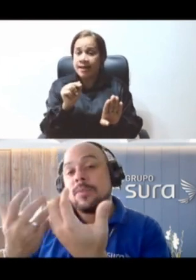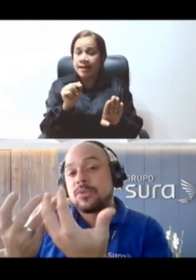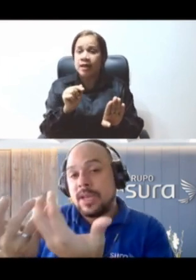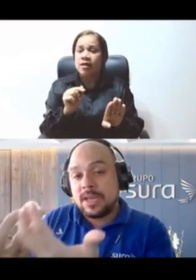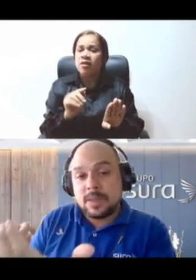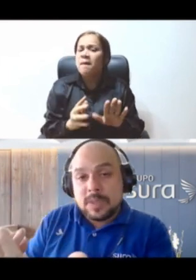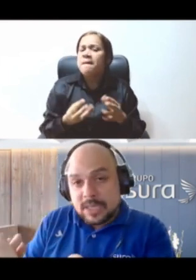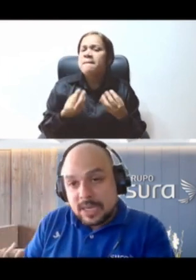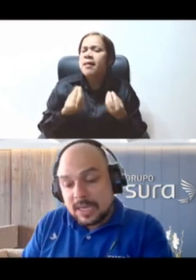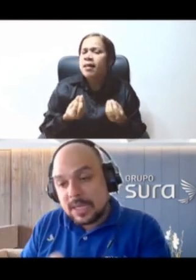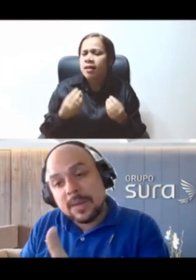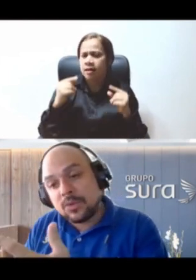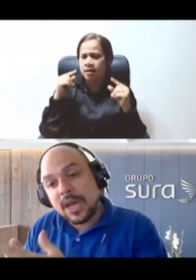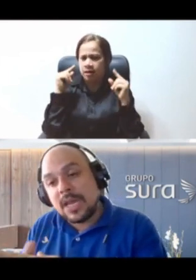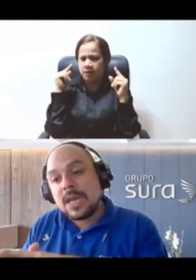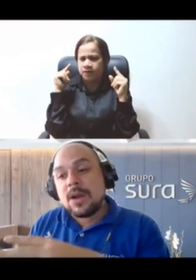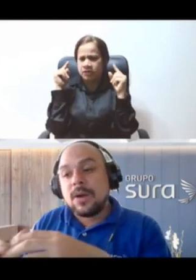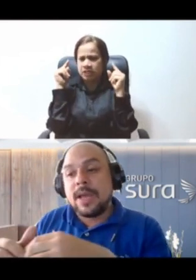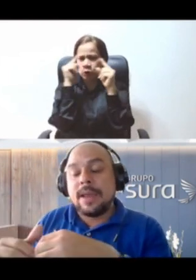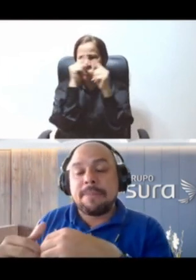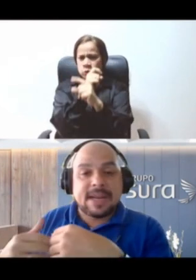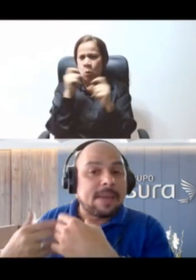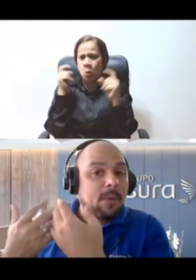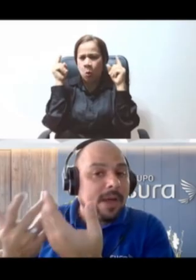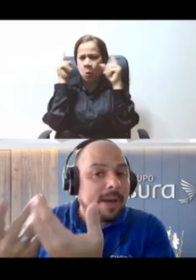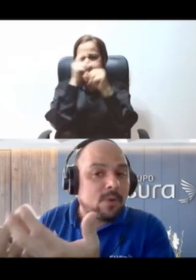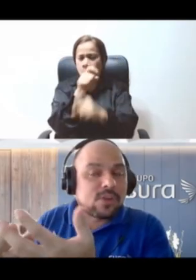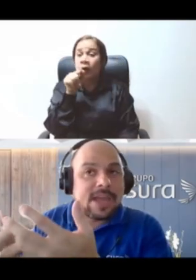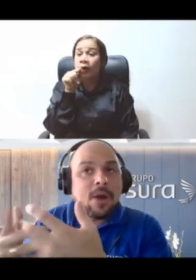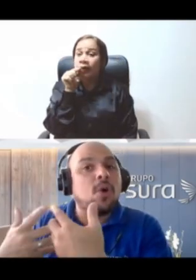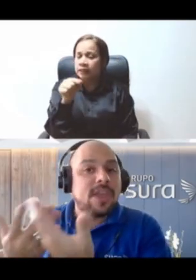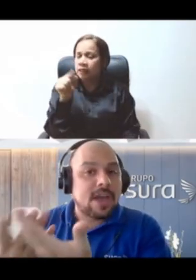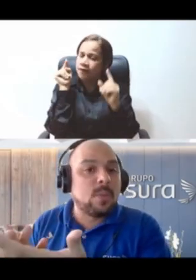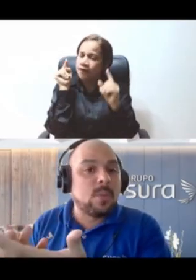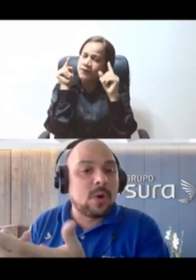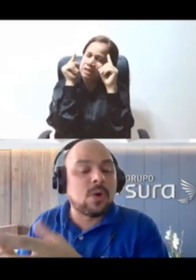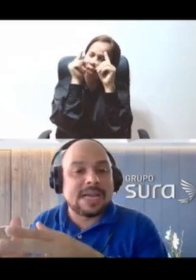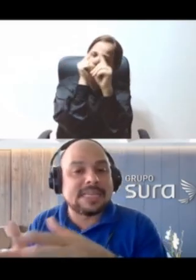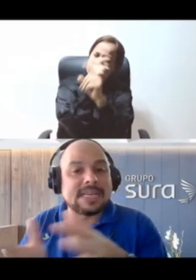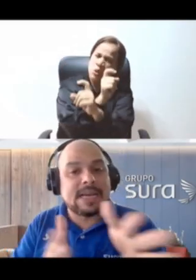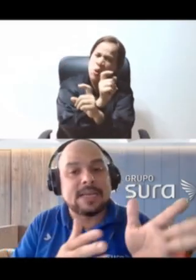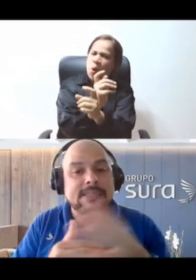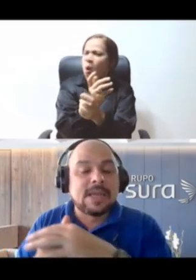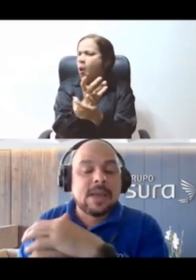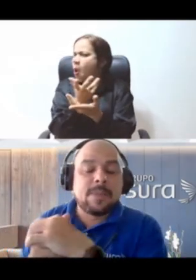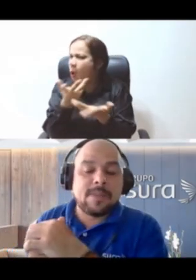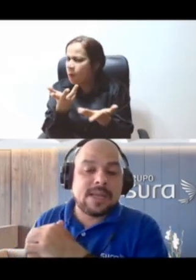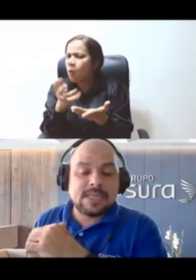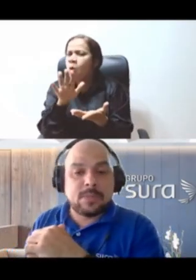que reflexionemos en ese mensaje que tenemos ahí, para que podamos ondear un poco